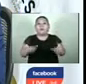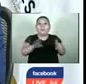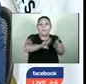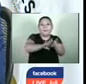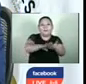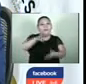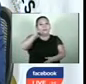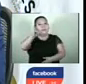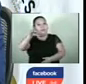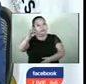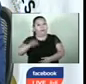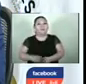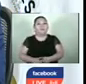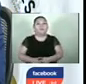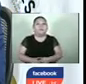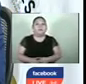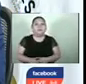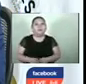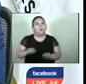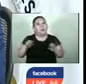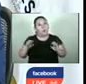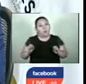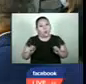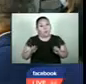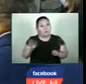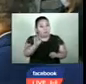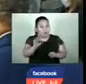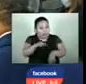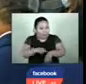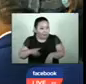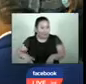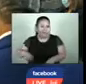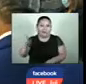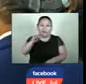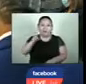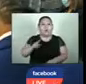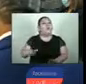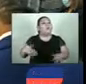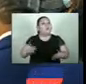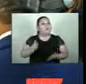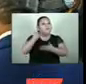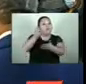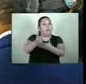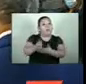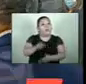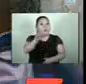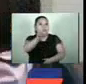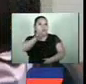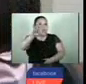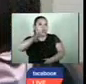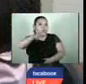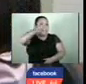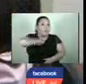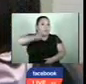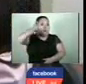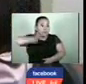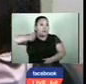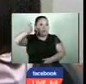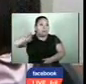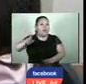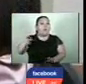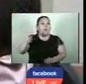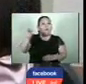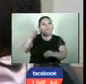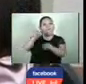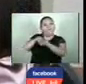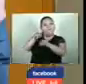a FIRA Empresa y a Vandesal. Obviamente no es lo ideal. La entrega se realizará en 12 cuotas mensuales que serán transferidas